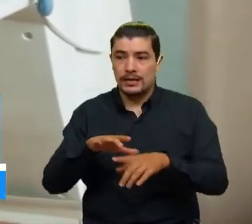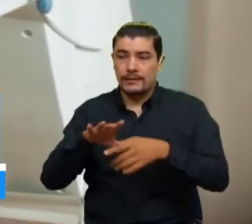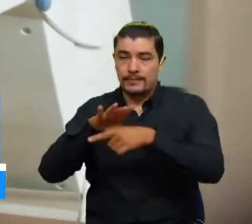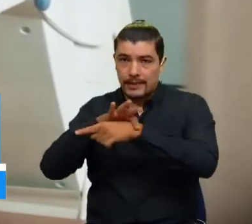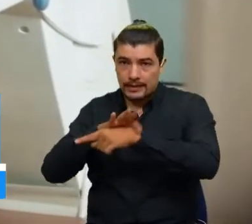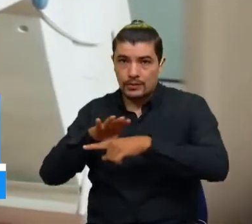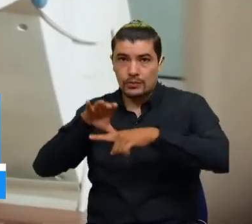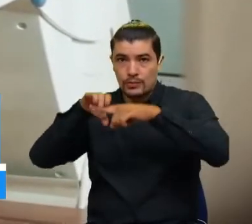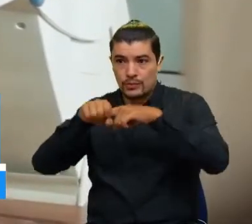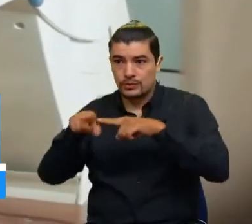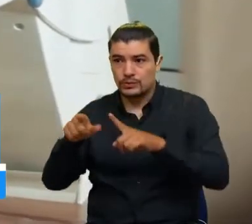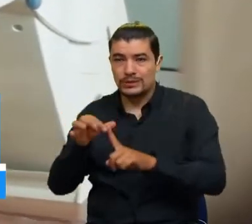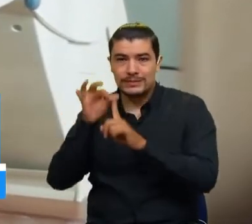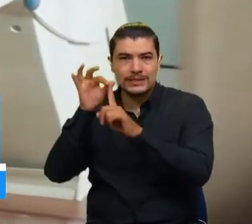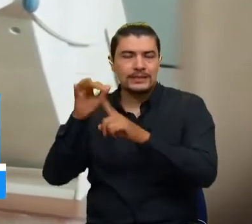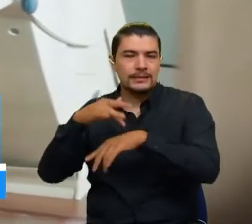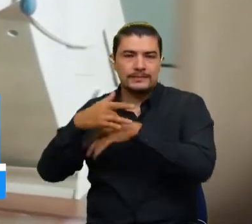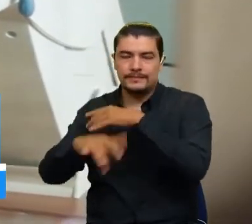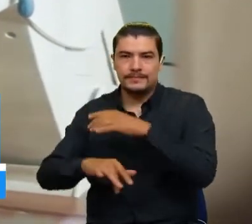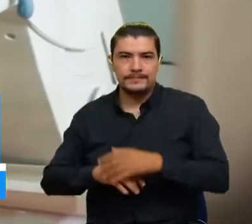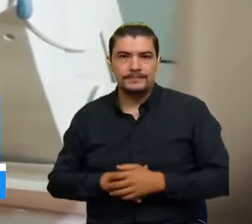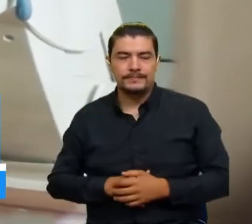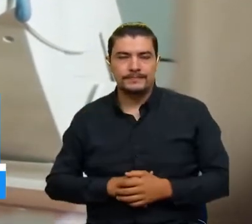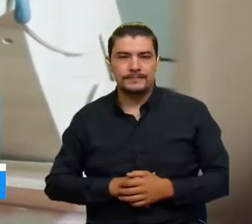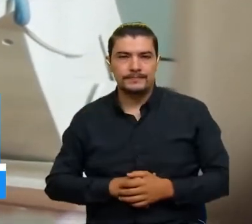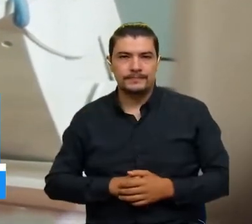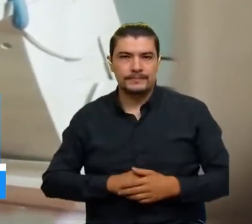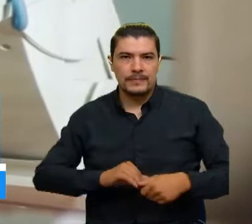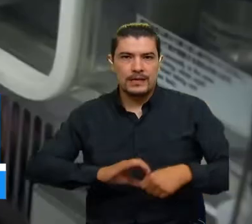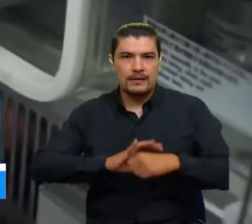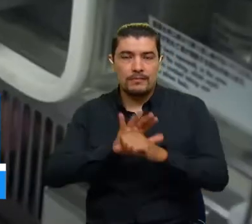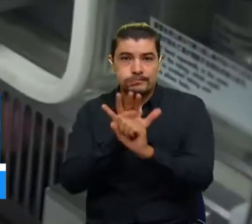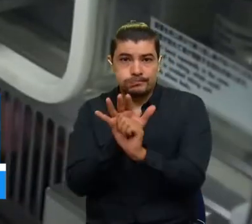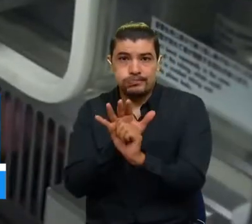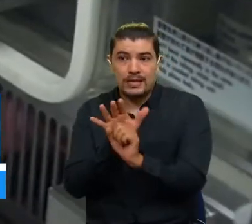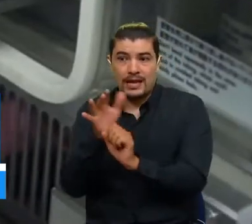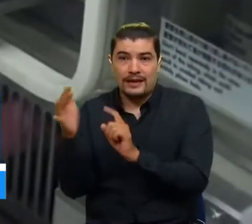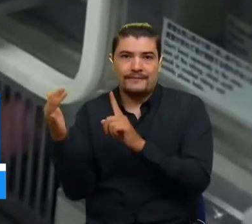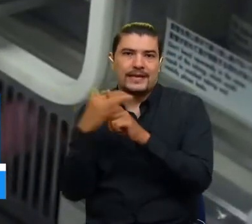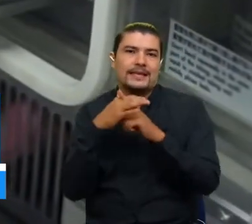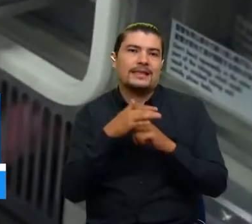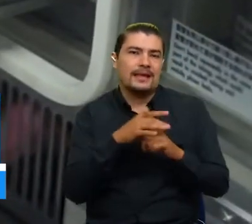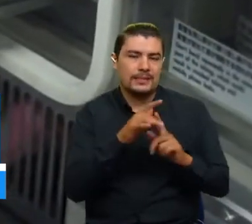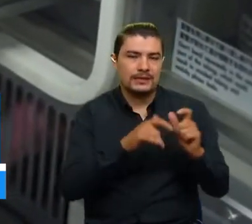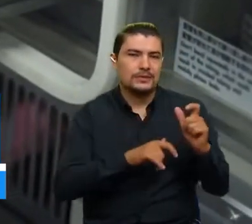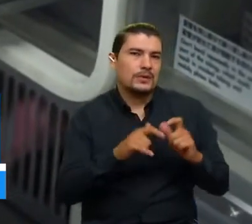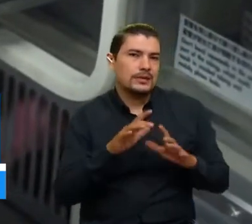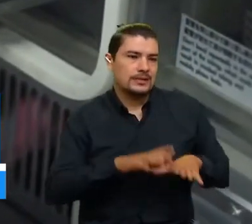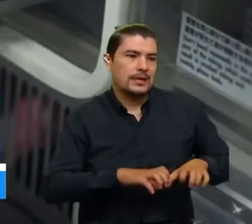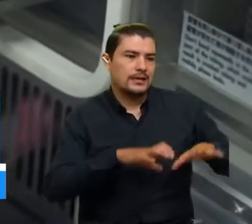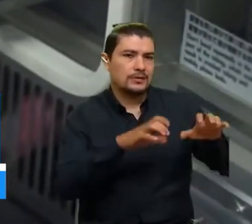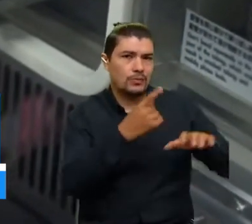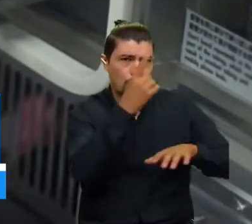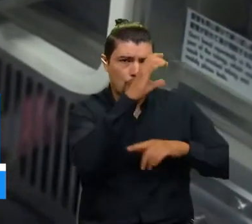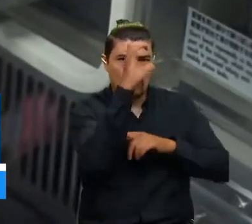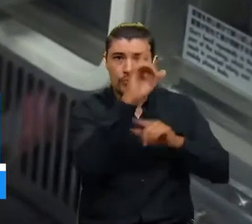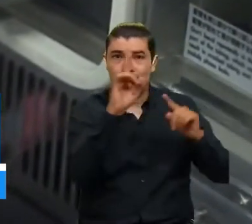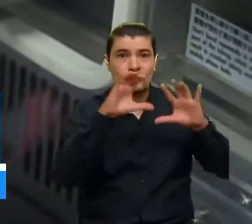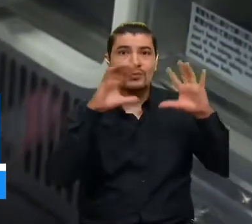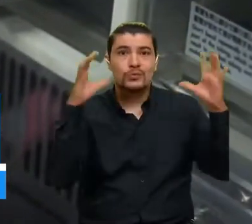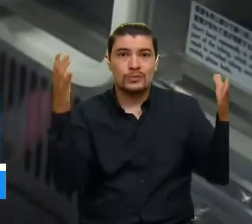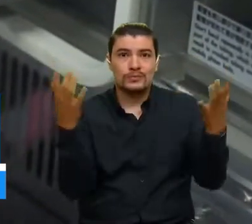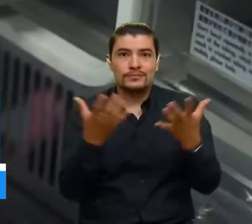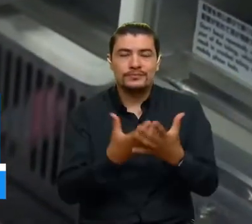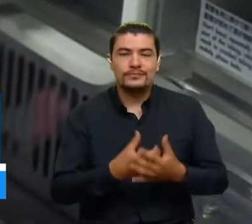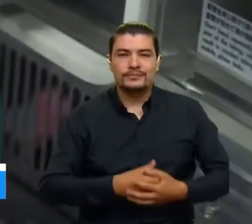especialistas. La pandemia golpeó la atención del cáncer no solo en nuestro país, a nivel mundial.